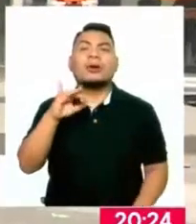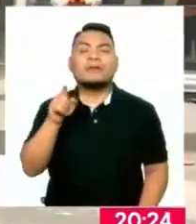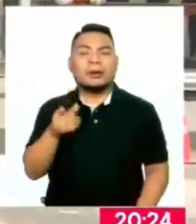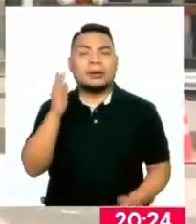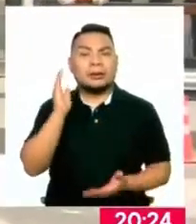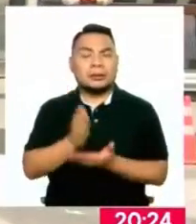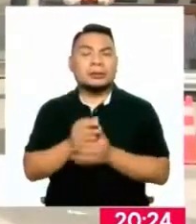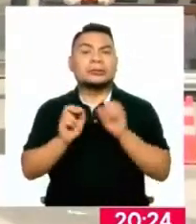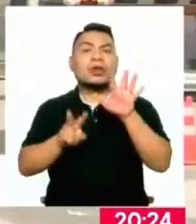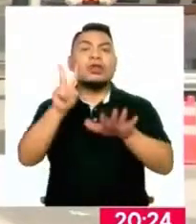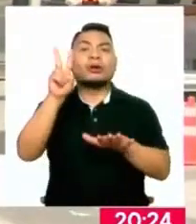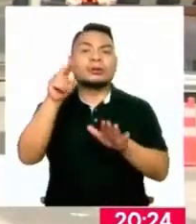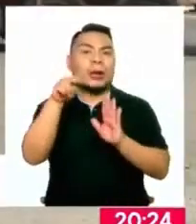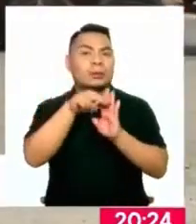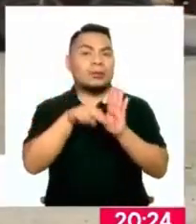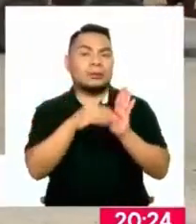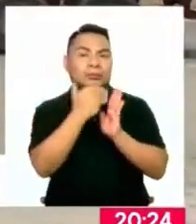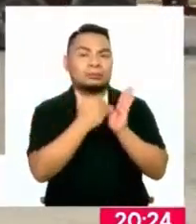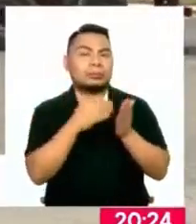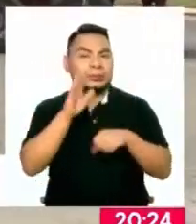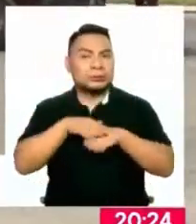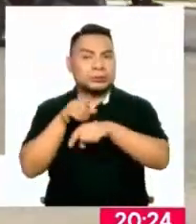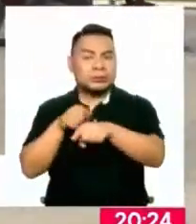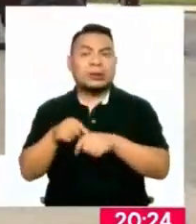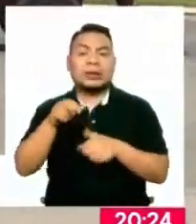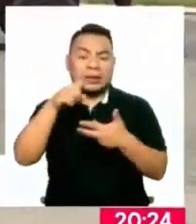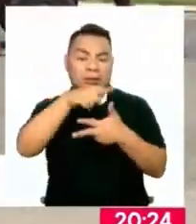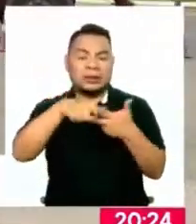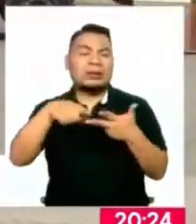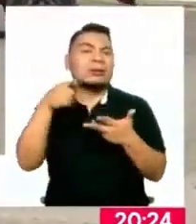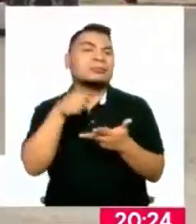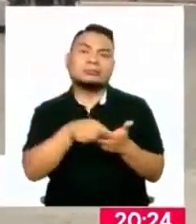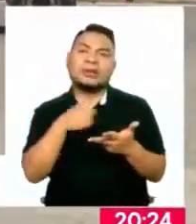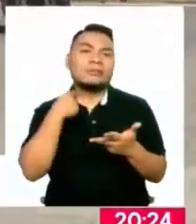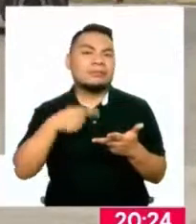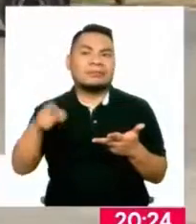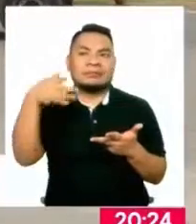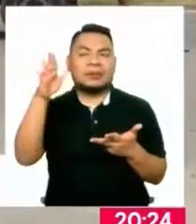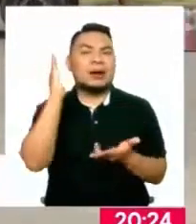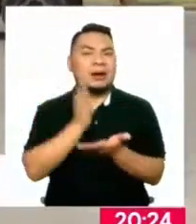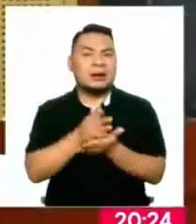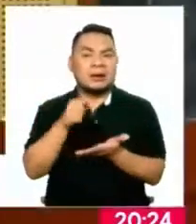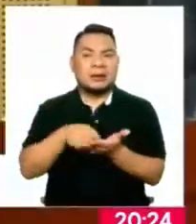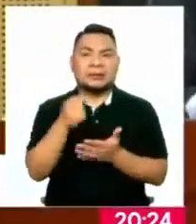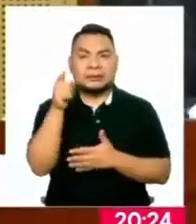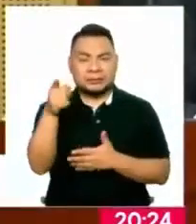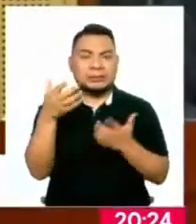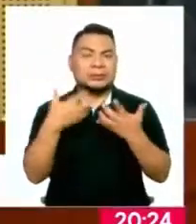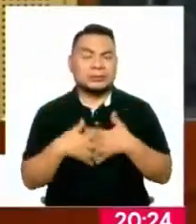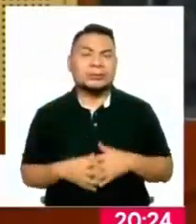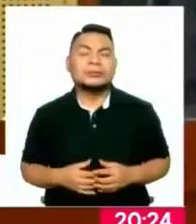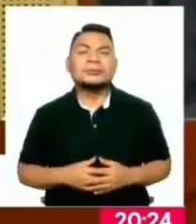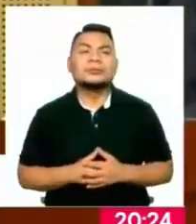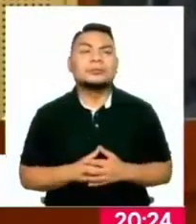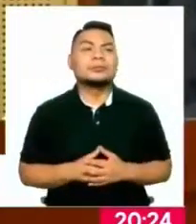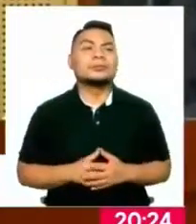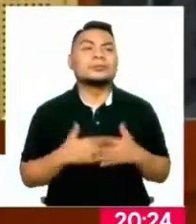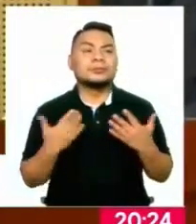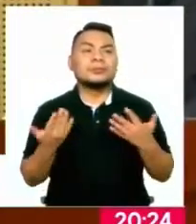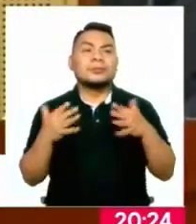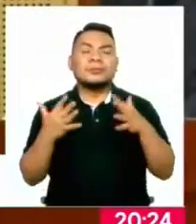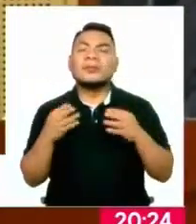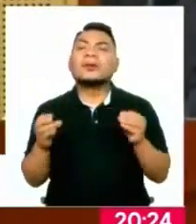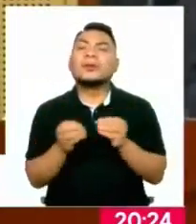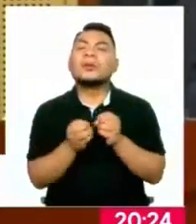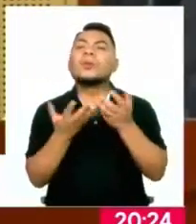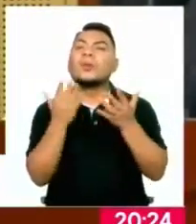12 medidas administrativas a la empresa. 3 ya tienen plazos vencidos y están con requerimiento de multa. Estaríamos hablando de un total